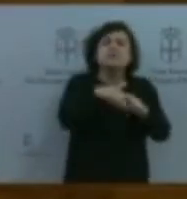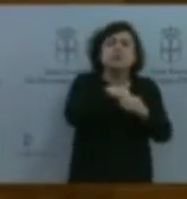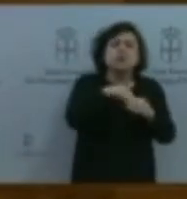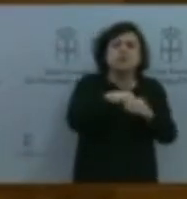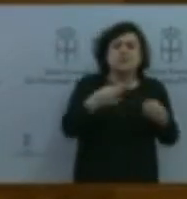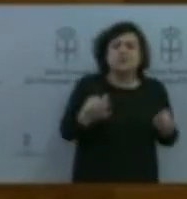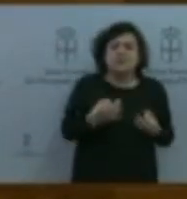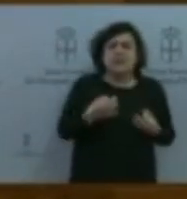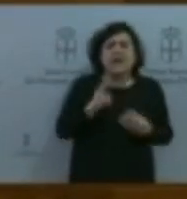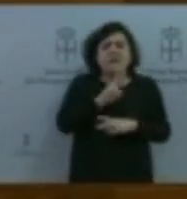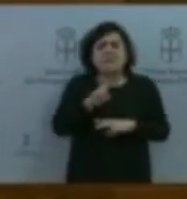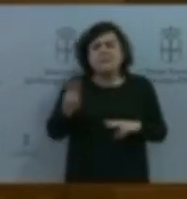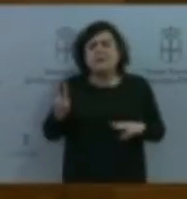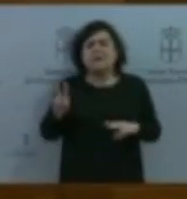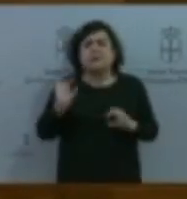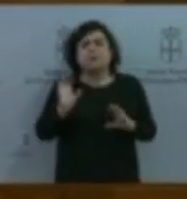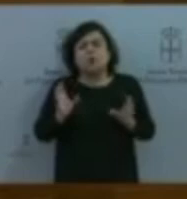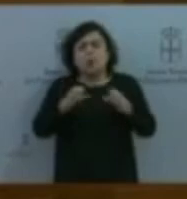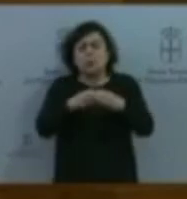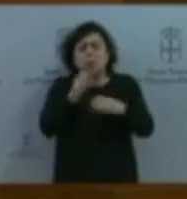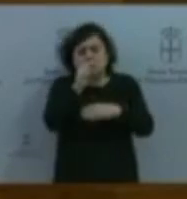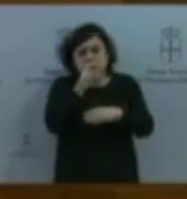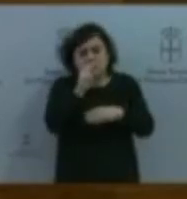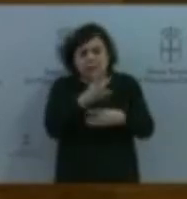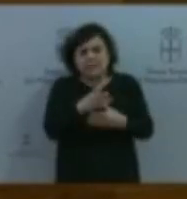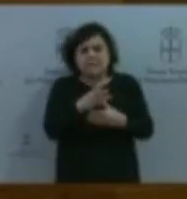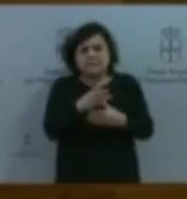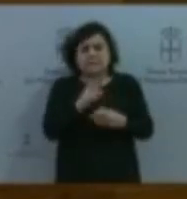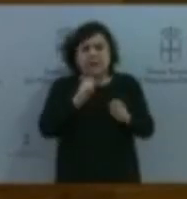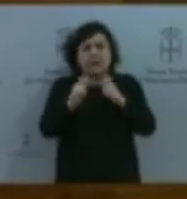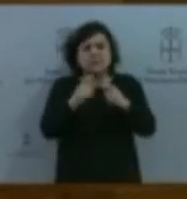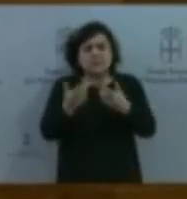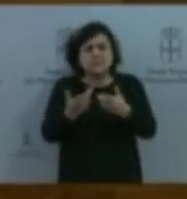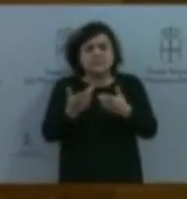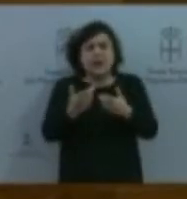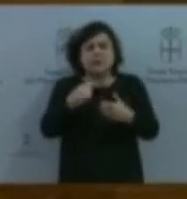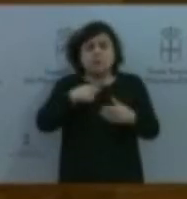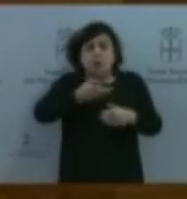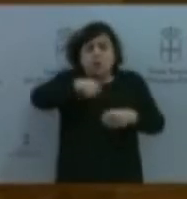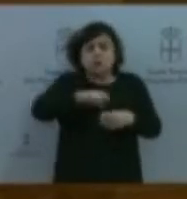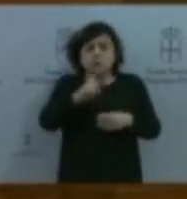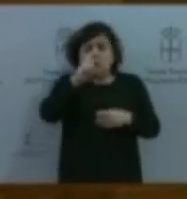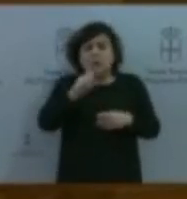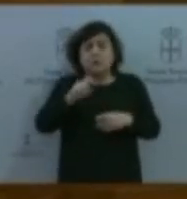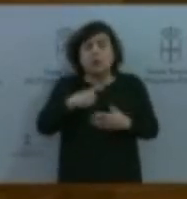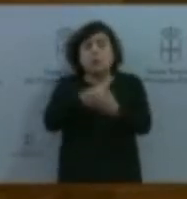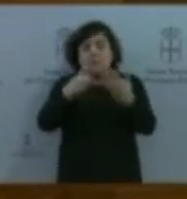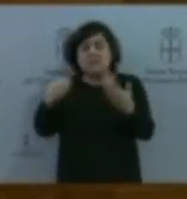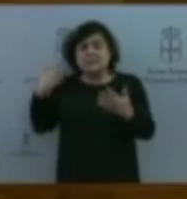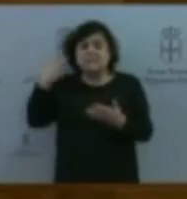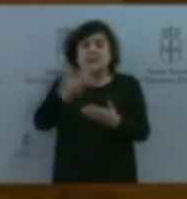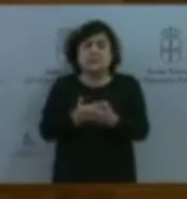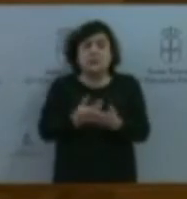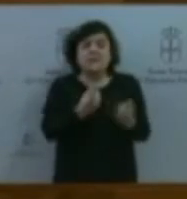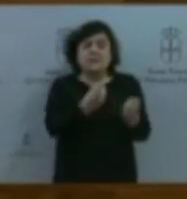Socialista, llevamos desde el año 2016 a nivel estatal pidiendo la necesidad de alcanzar acuerdos. En estas elecciones nosotros